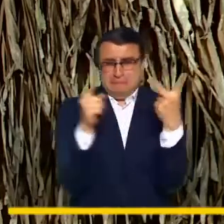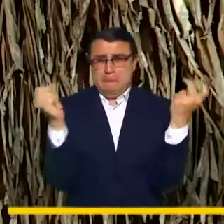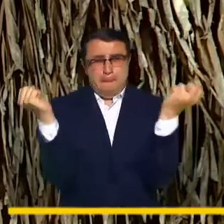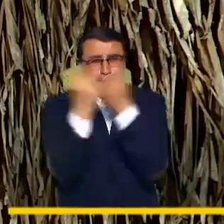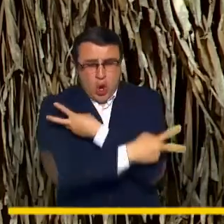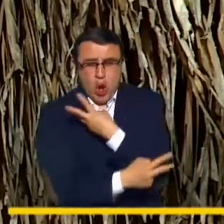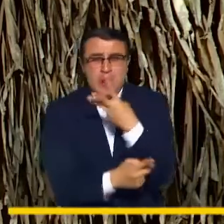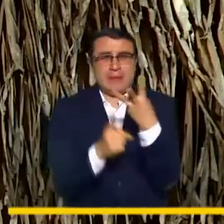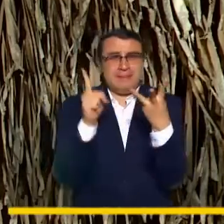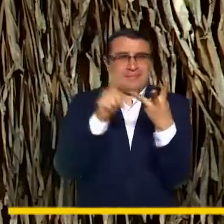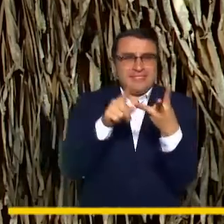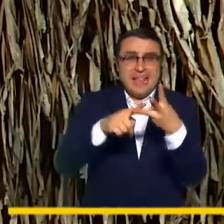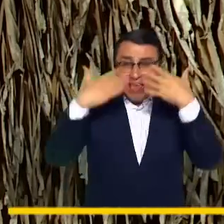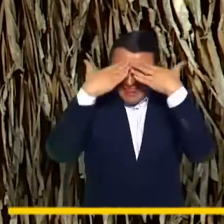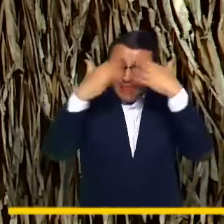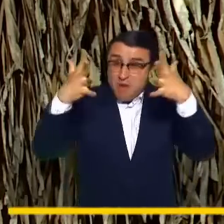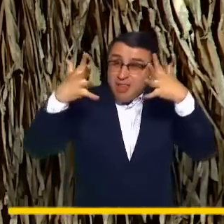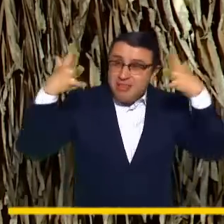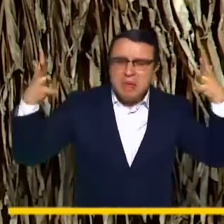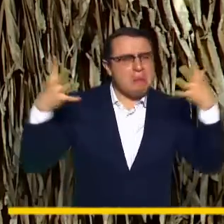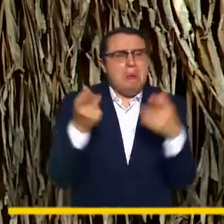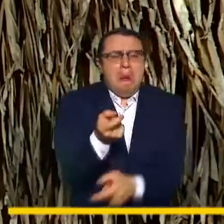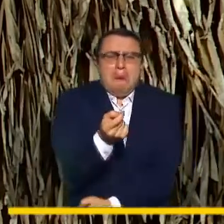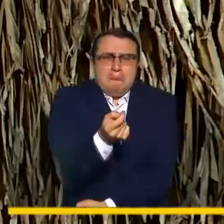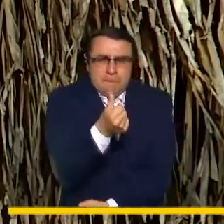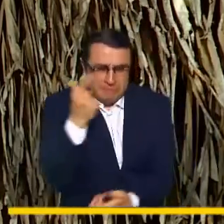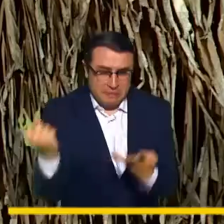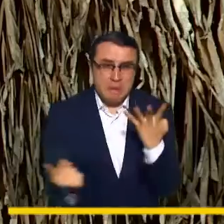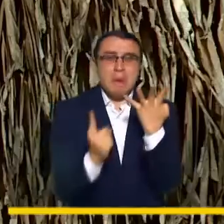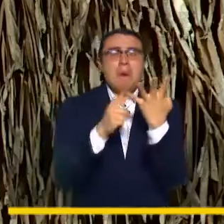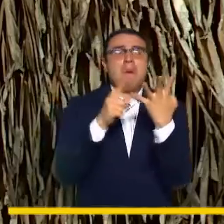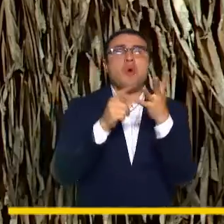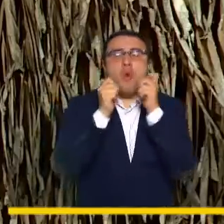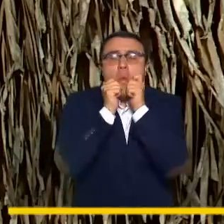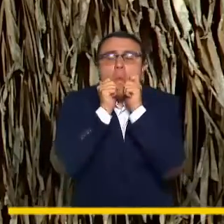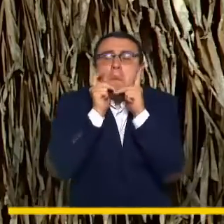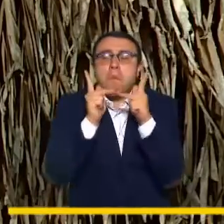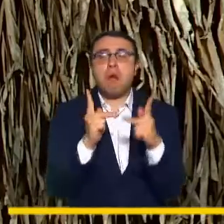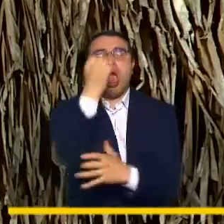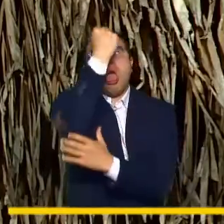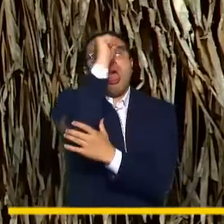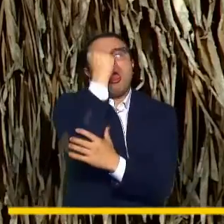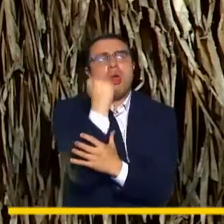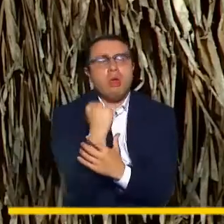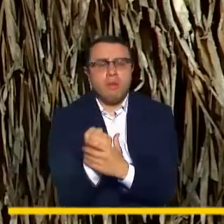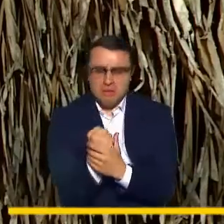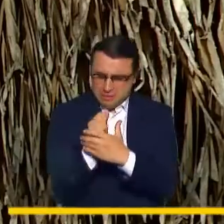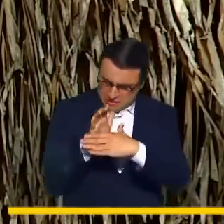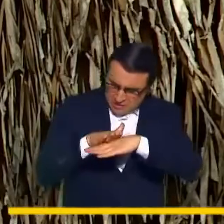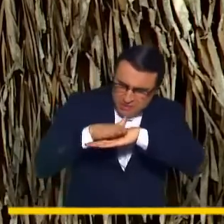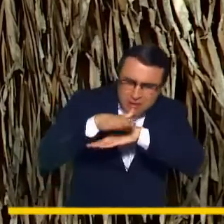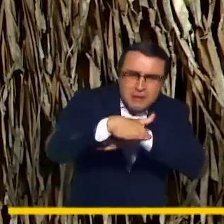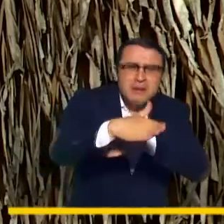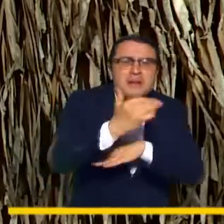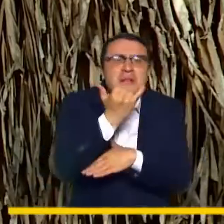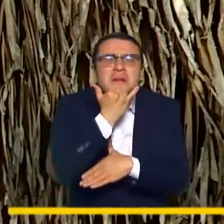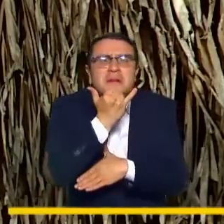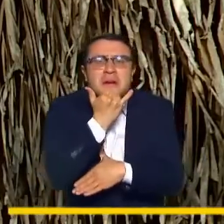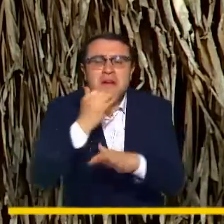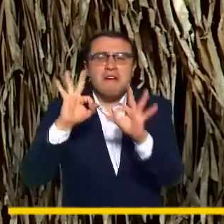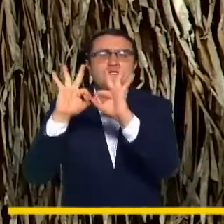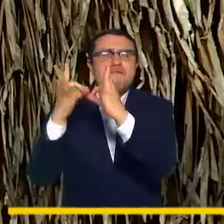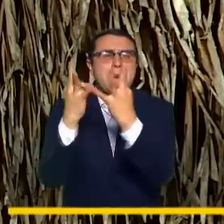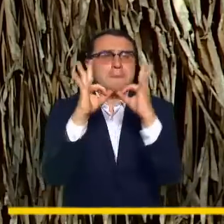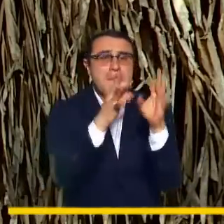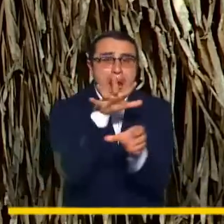violencia, del déficit de democracia, de la degradación humana que lleva incluso a que las familias entren